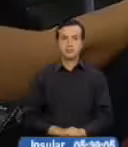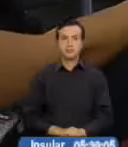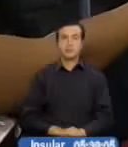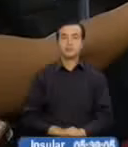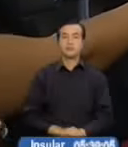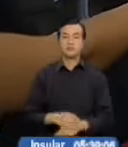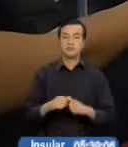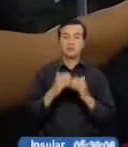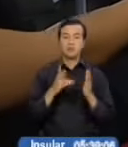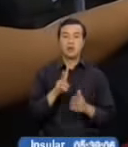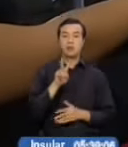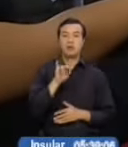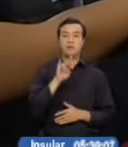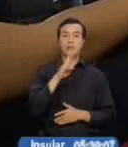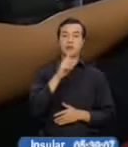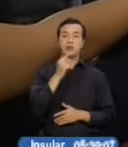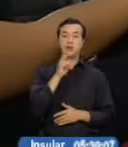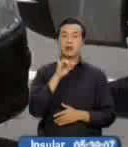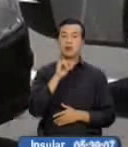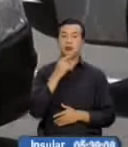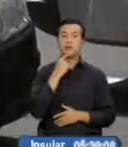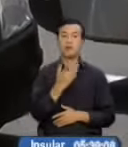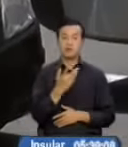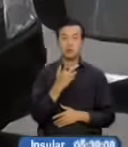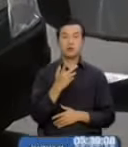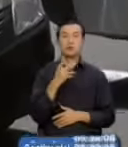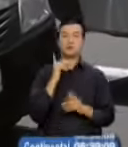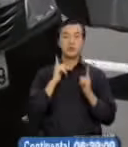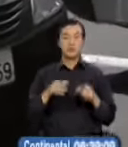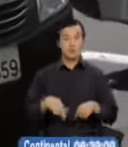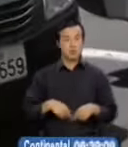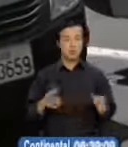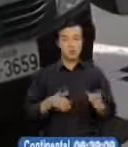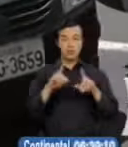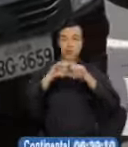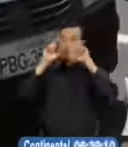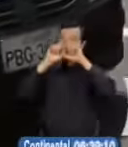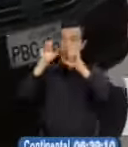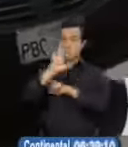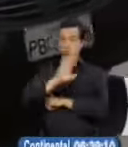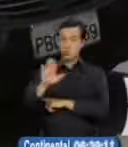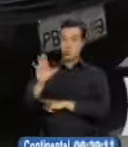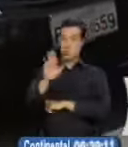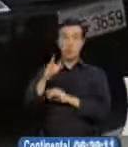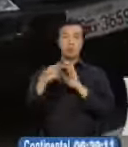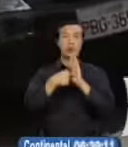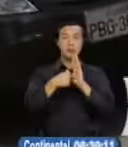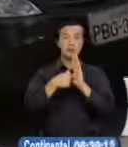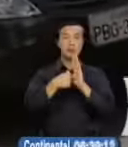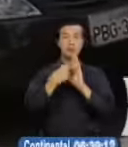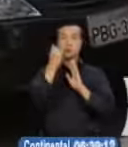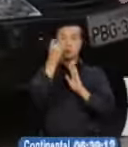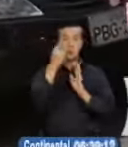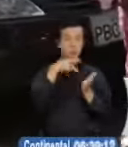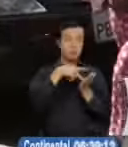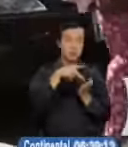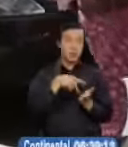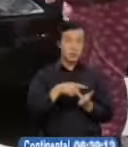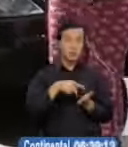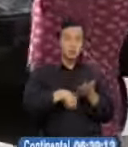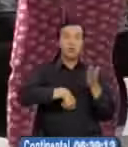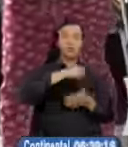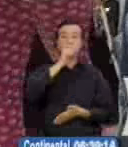legislador ponente, Virgilio Hernández, explicó que el incentivo en el caso de la salud permitirá a las empresas deducir del pago de sus impuestos los valores correspondientes a los